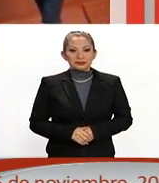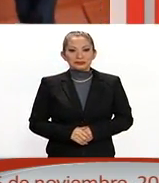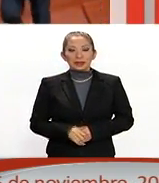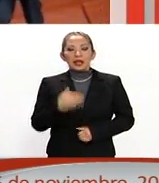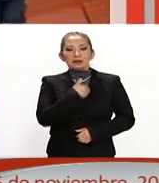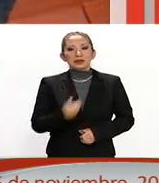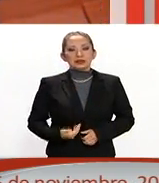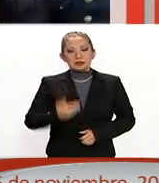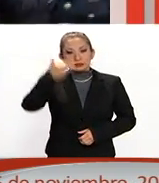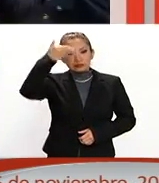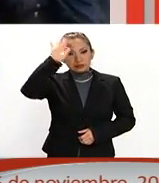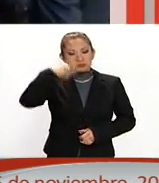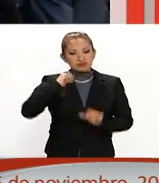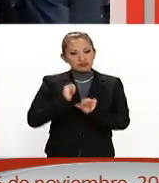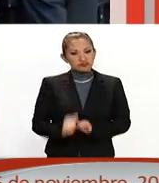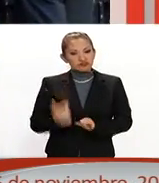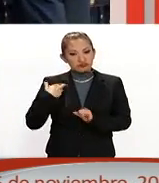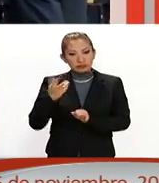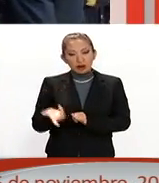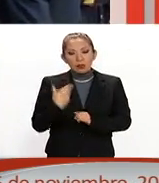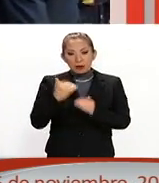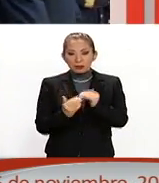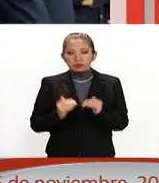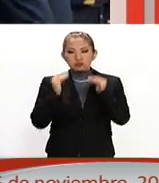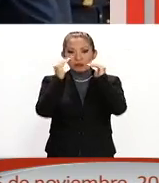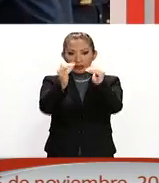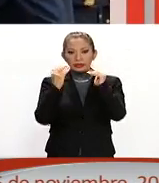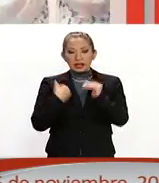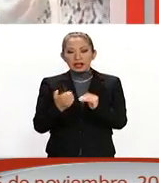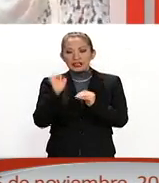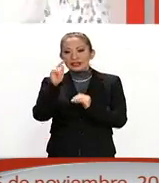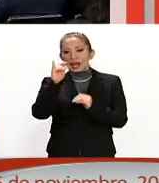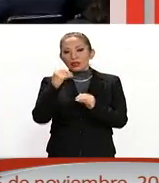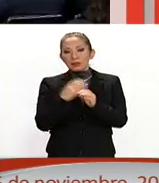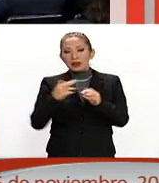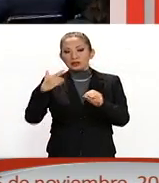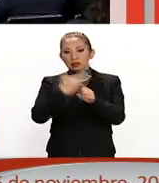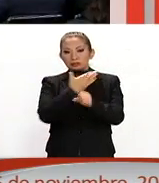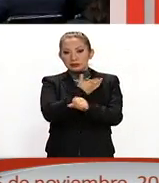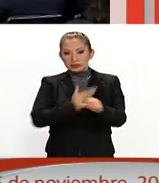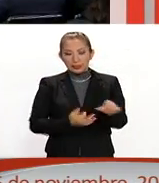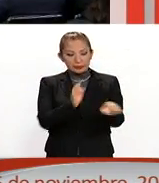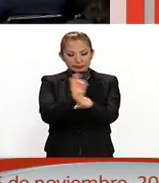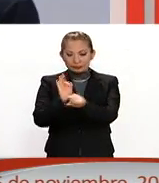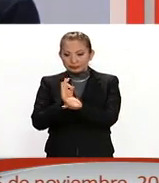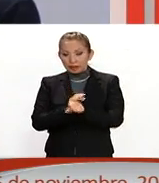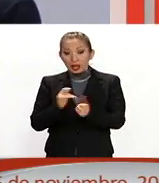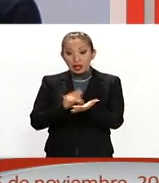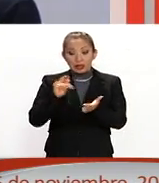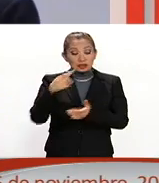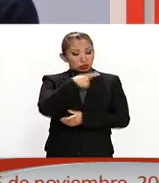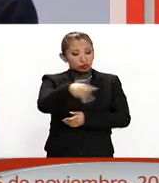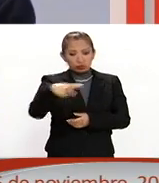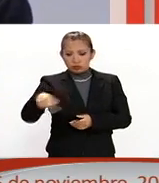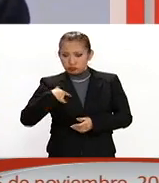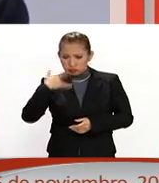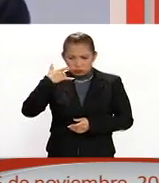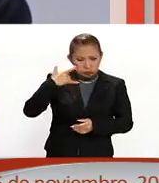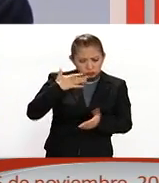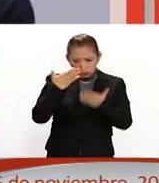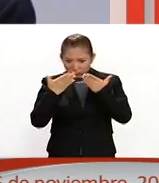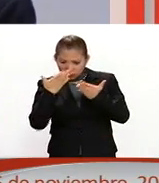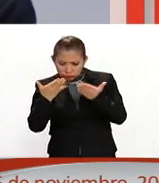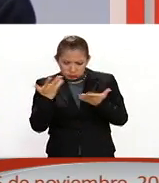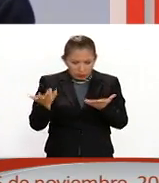El presidente Enrique Peña Nieto encabeza la ceremonia de ascensos del Estado Mayor Presidencial. Gracias a sus méritos personales de estudio,